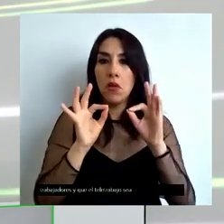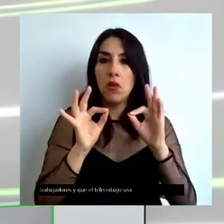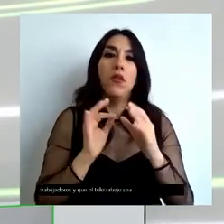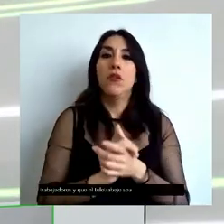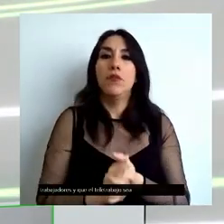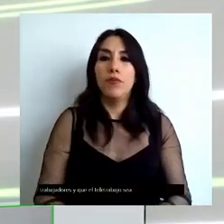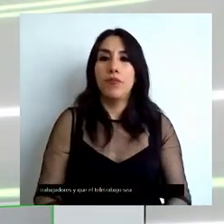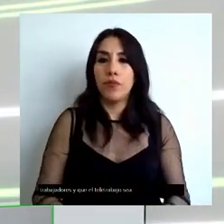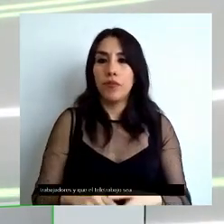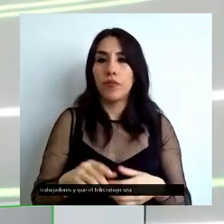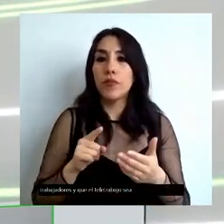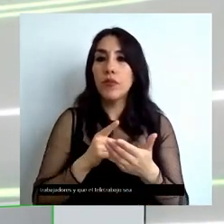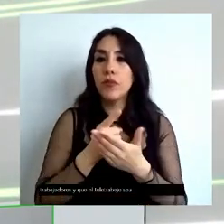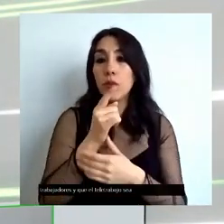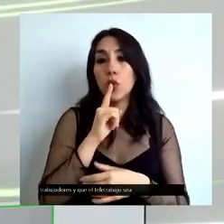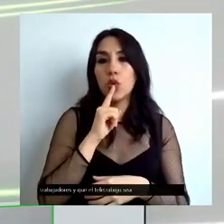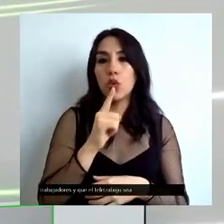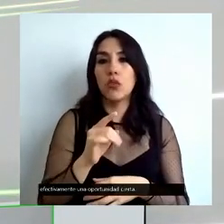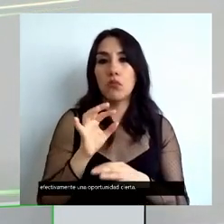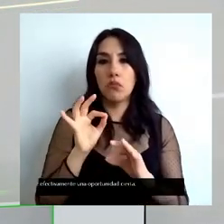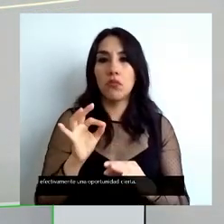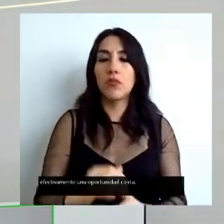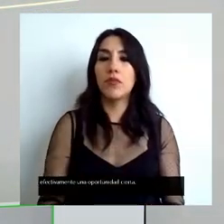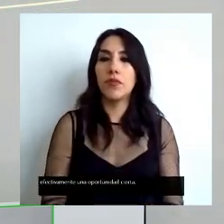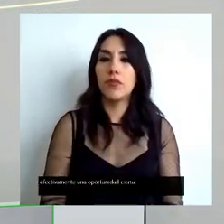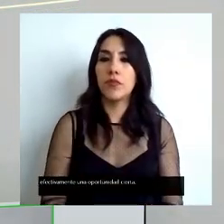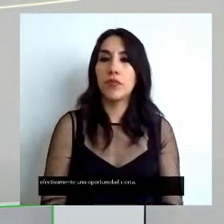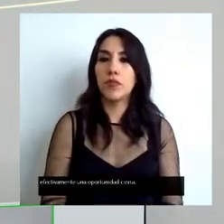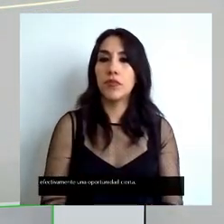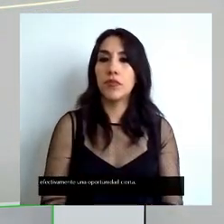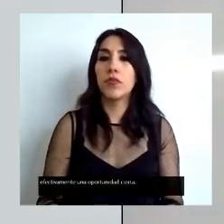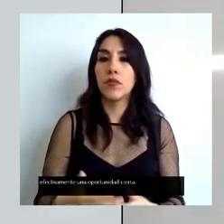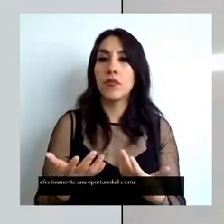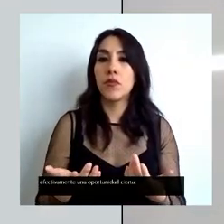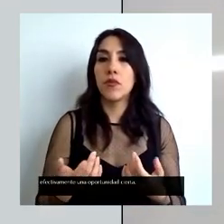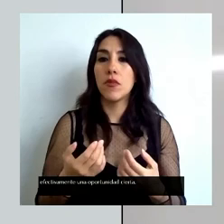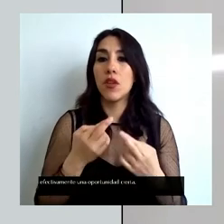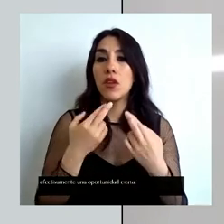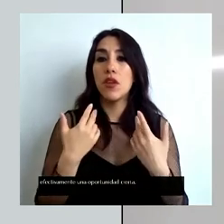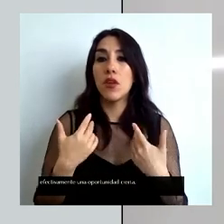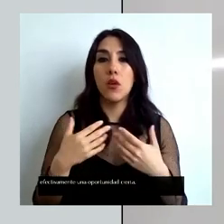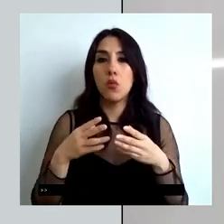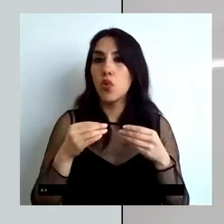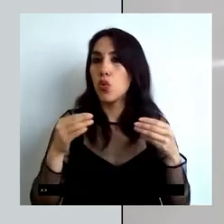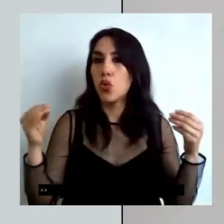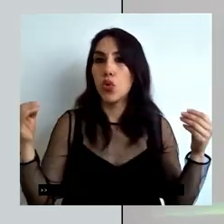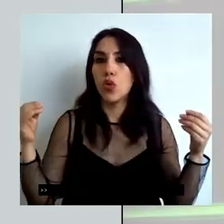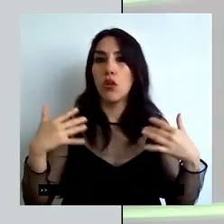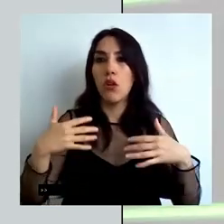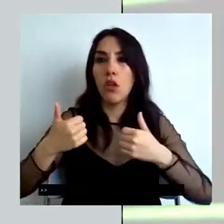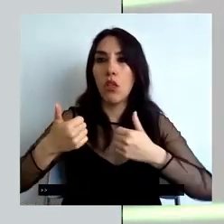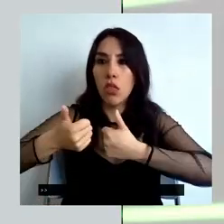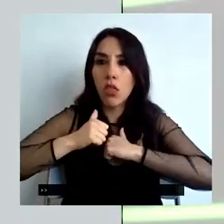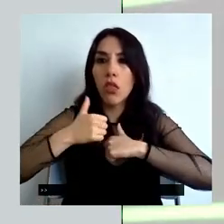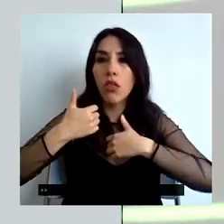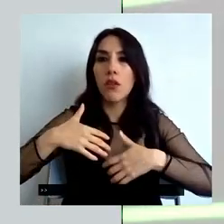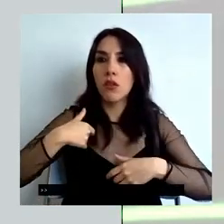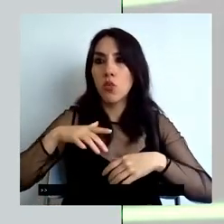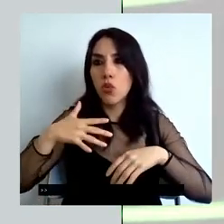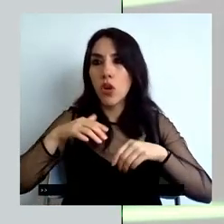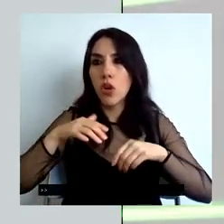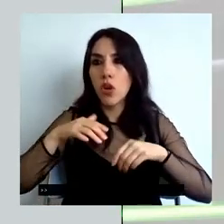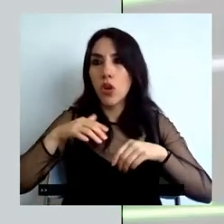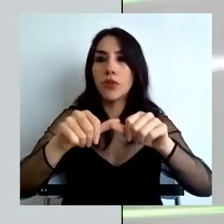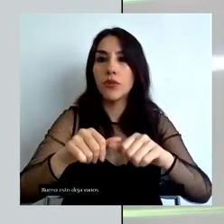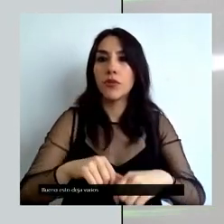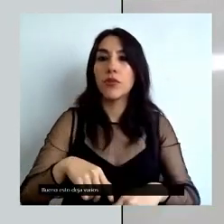Bueno, eso nos deja claramente varios desafíos para seguir. Bueno, y nos gustaría abordar un tercer tema. Un